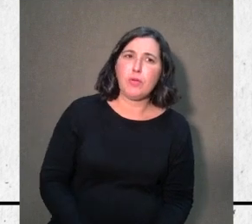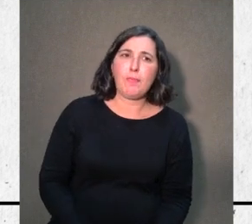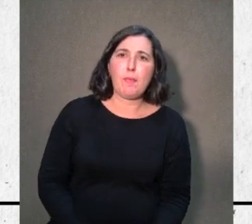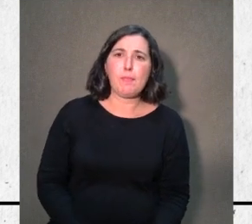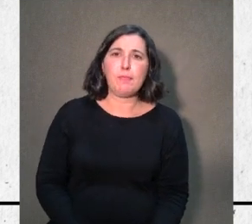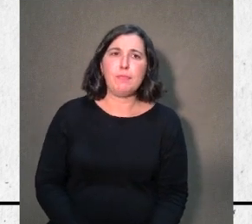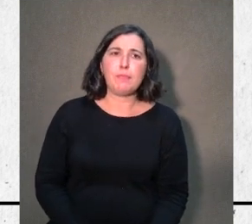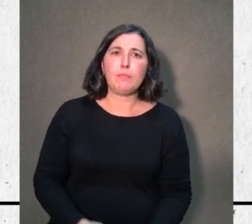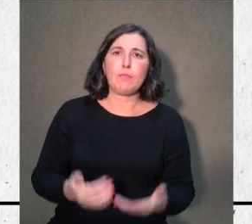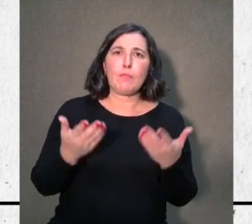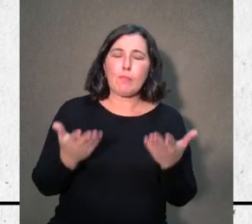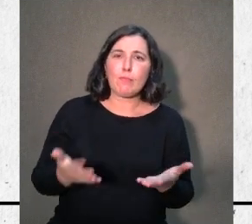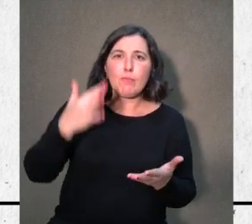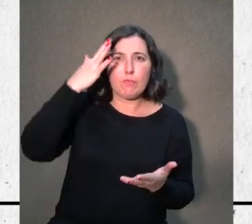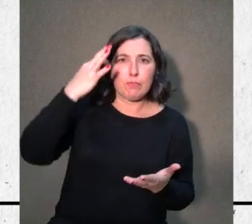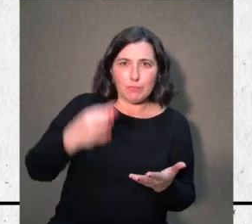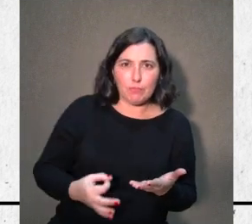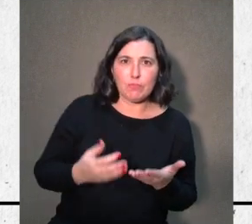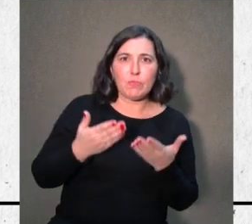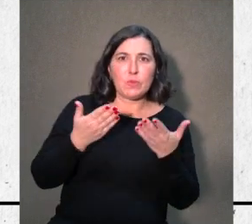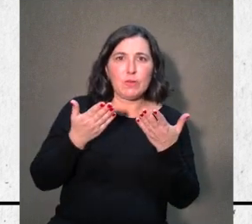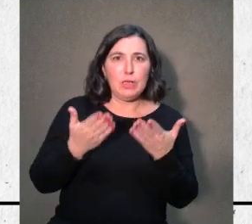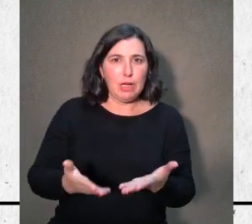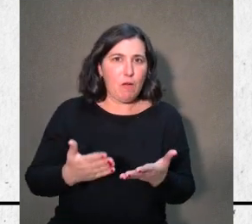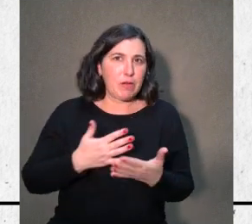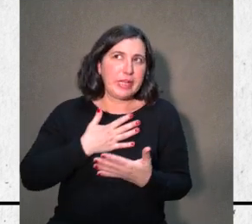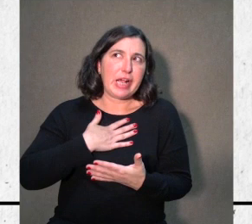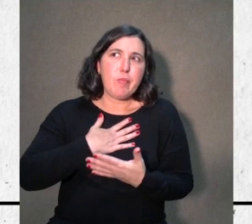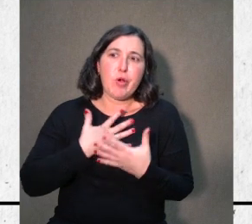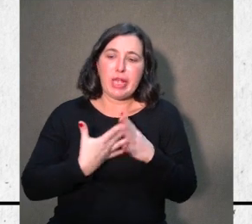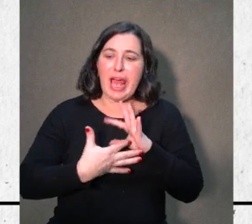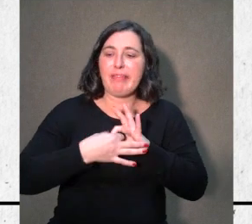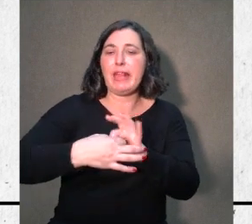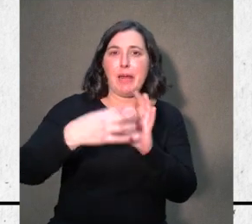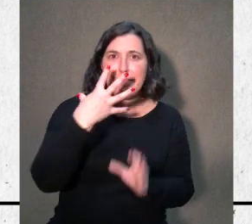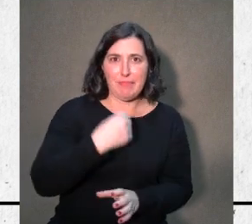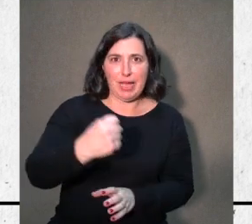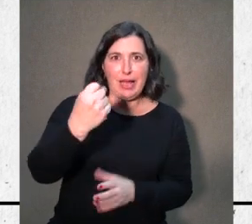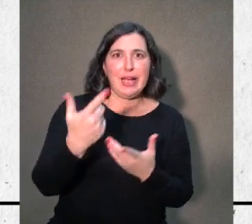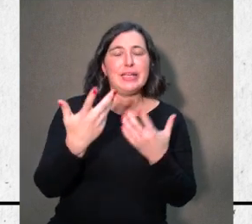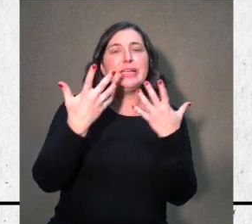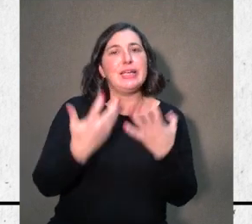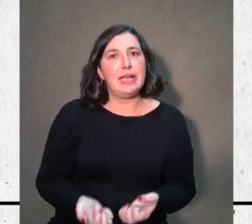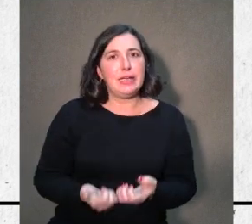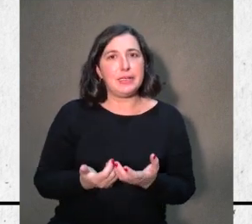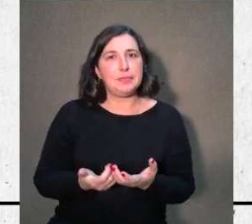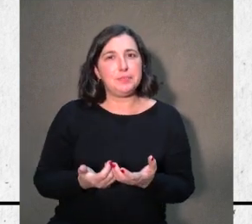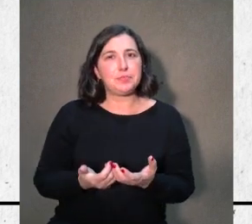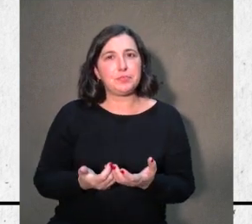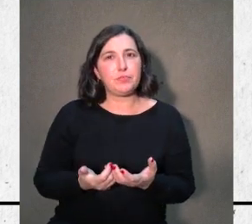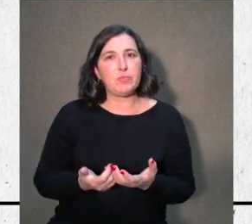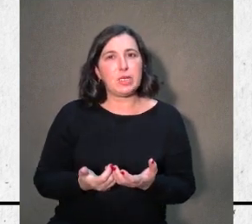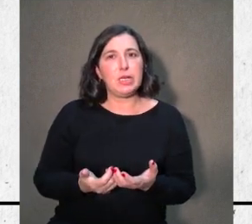minuto a minuto. Pero creo que tiene esa pasión que nos atrapa o ese querer es lo que